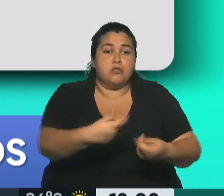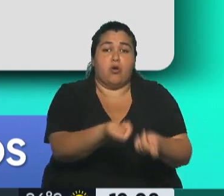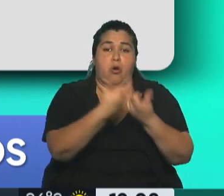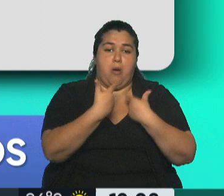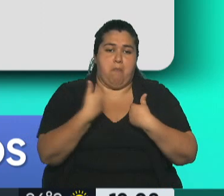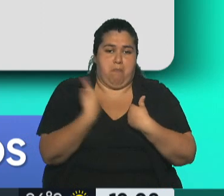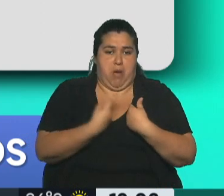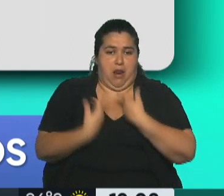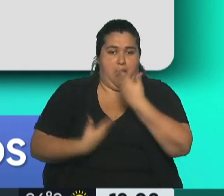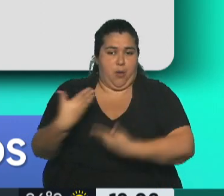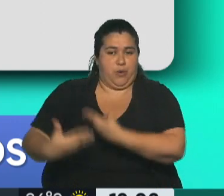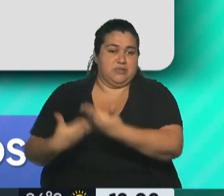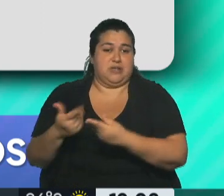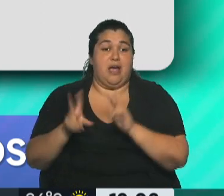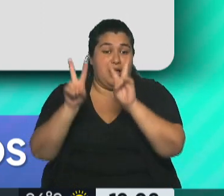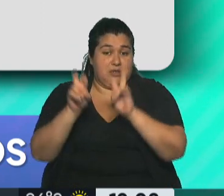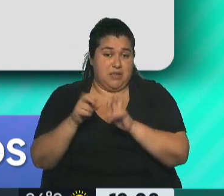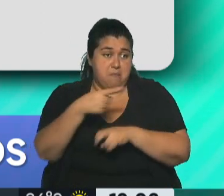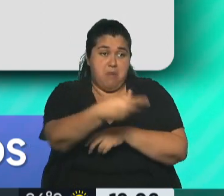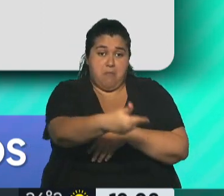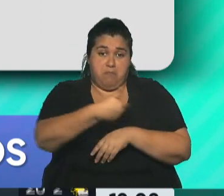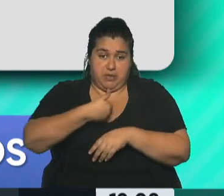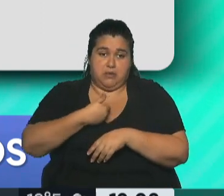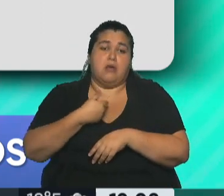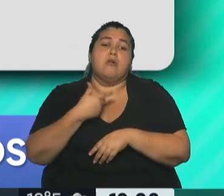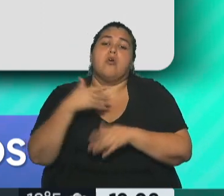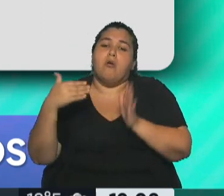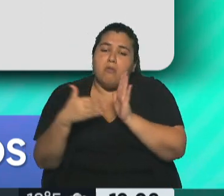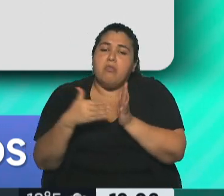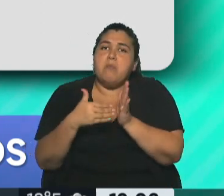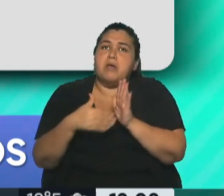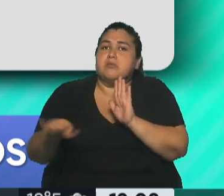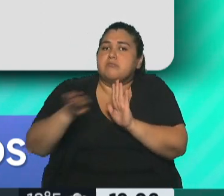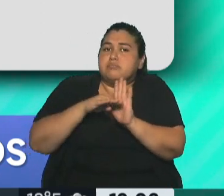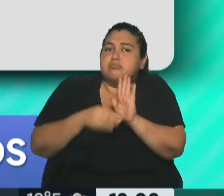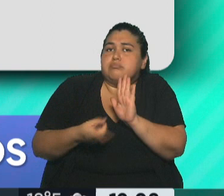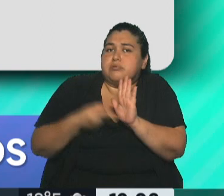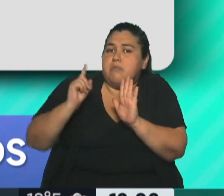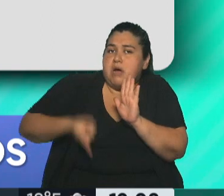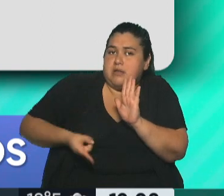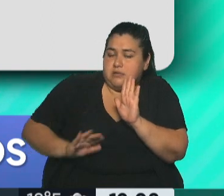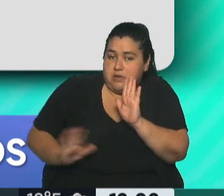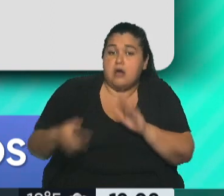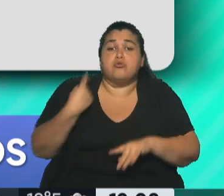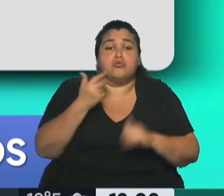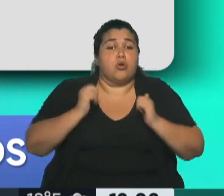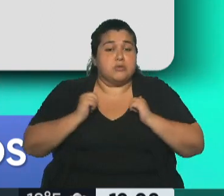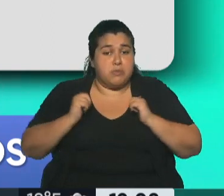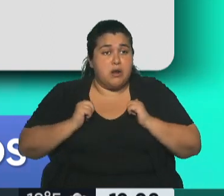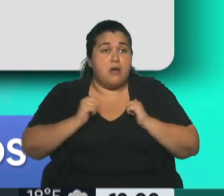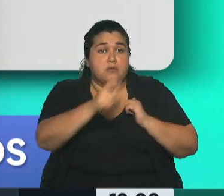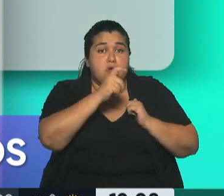avanzar con la operación de Misión solicitada conforme a la normativa vigente estamos aguardando